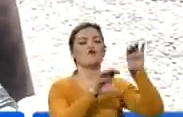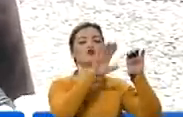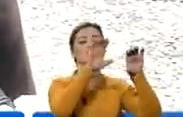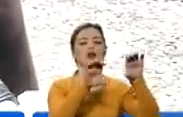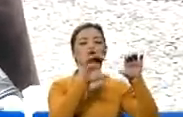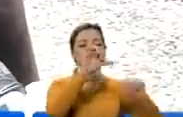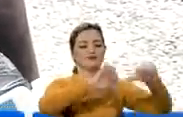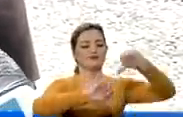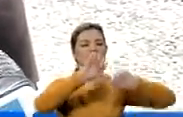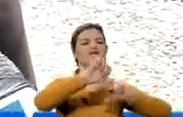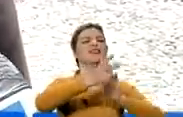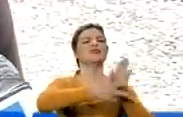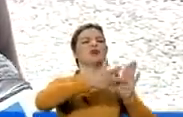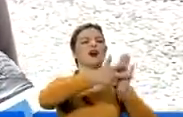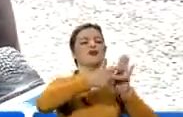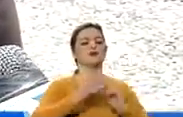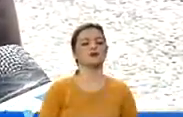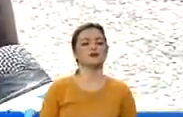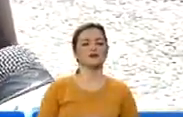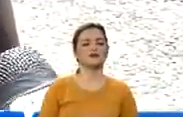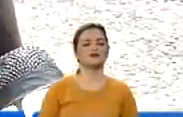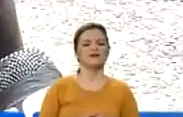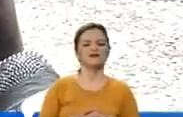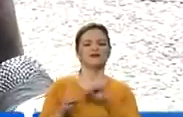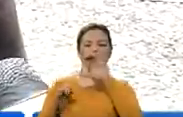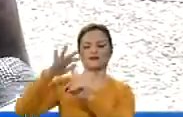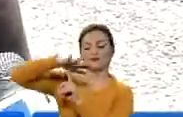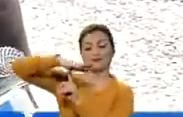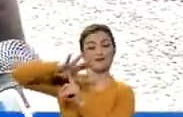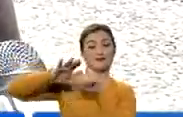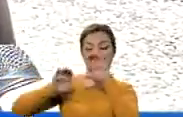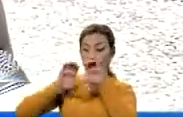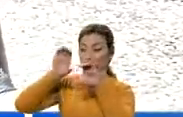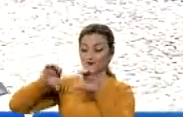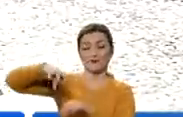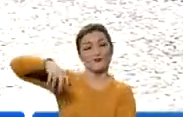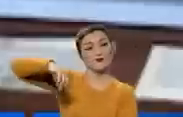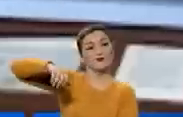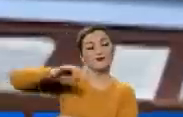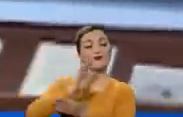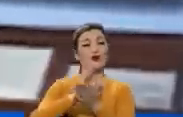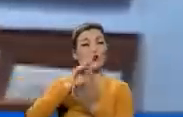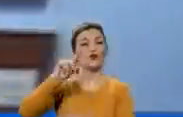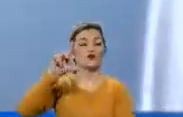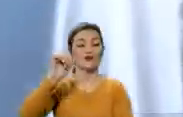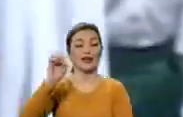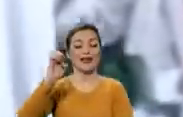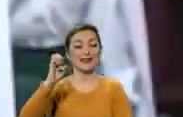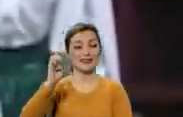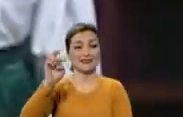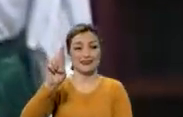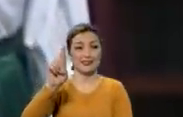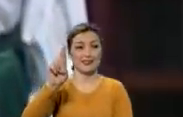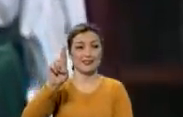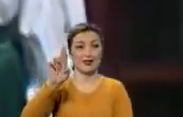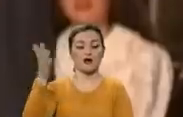en Chimbacalle, y Yacu Parque Museo del Agua, que está en el barrio del Placer. La entrada será gratuita, se